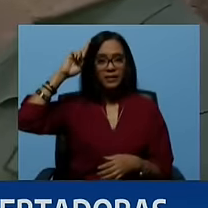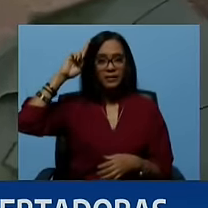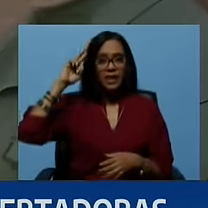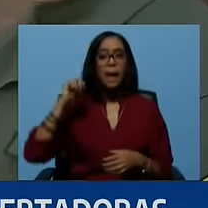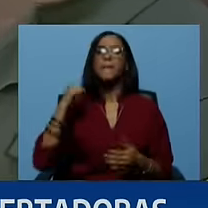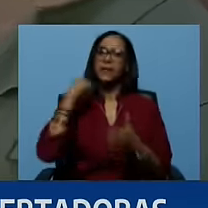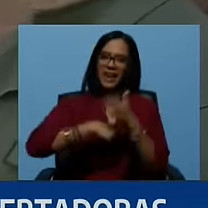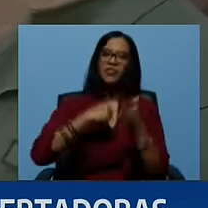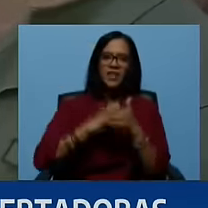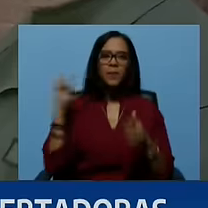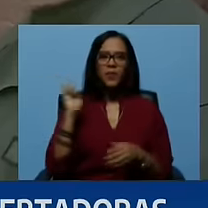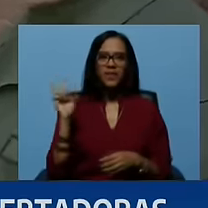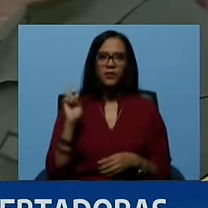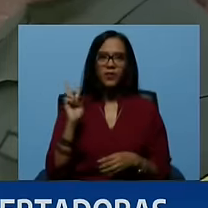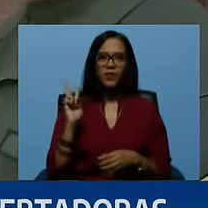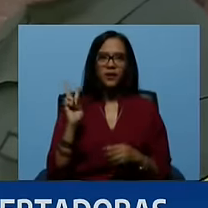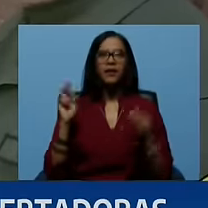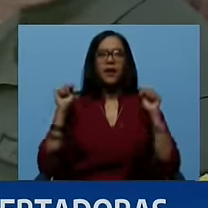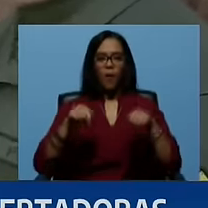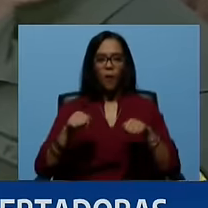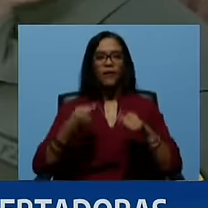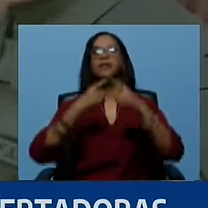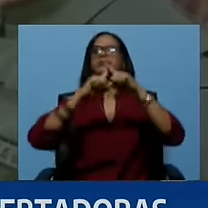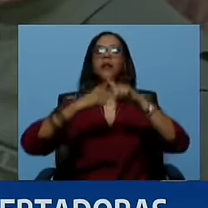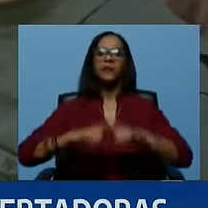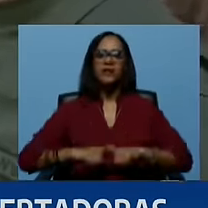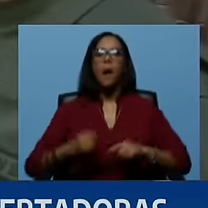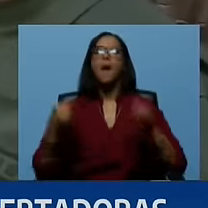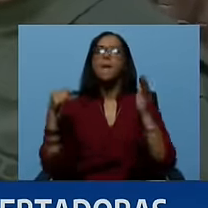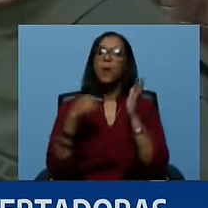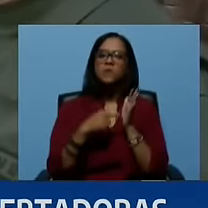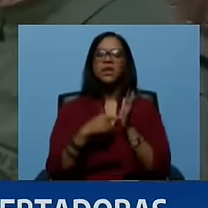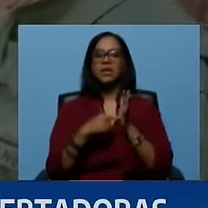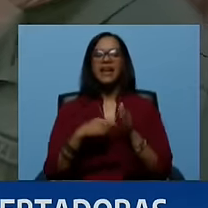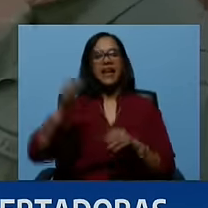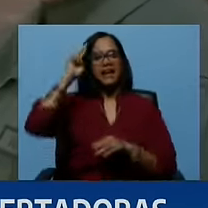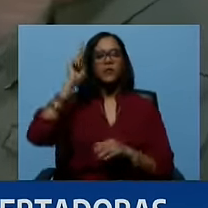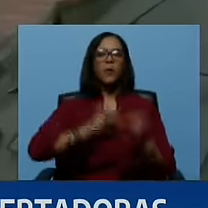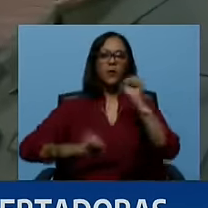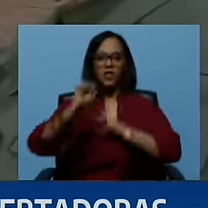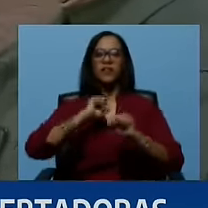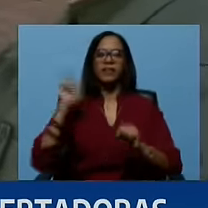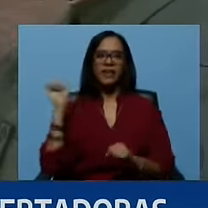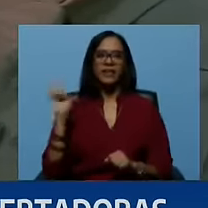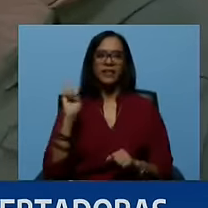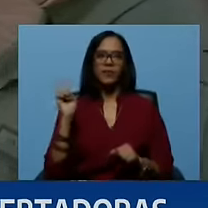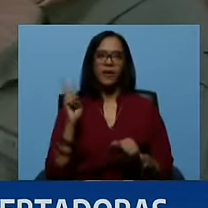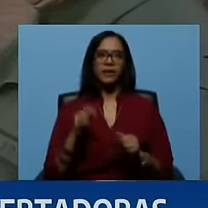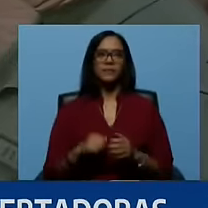para luchar por hoy se ha multiplicado por 1 las razones por defender a